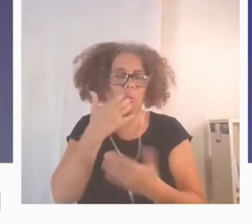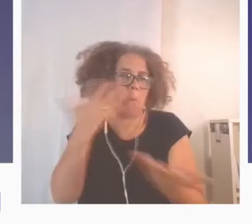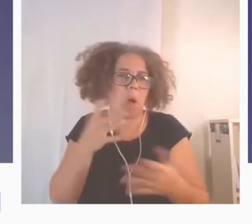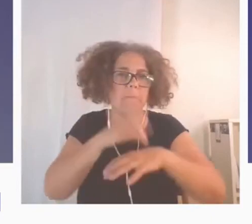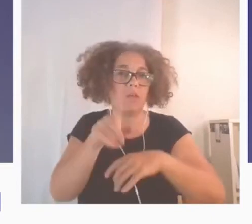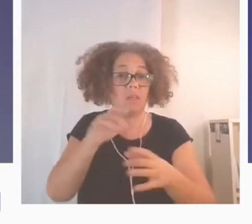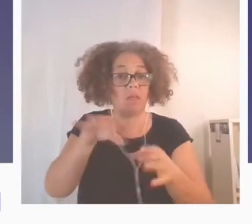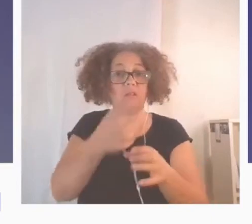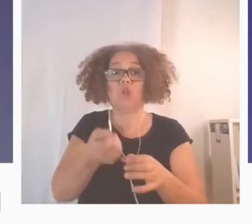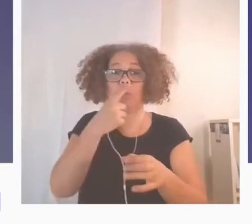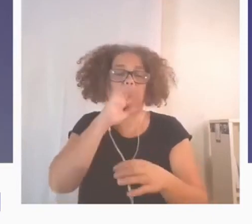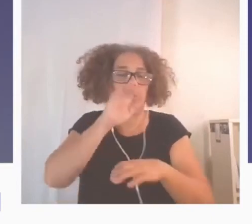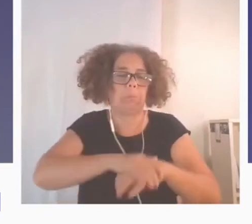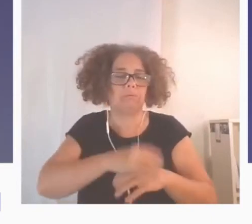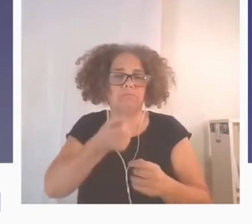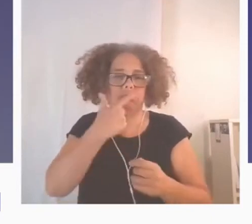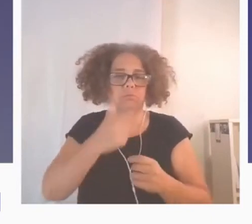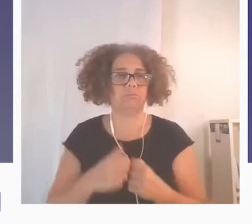aspirina, tú te la tomas.